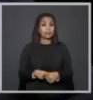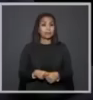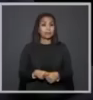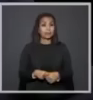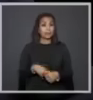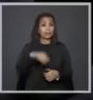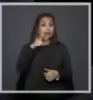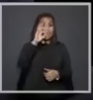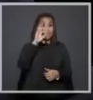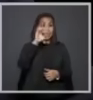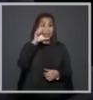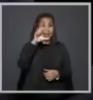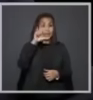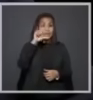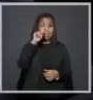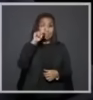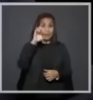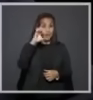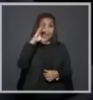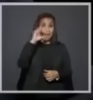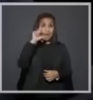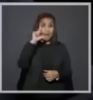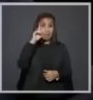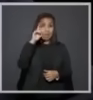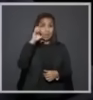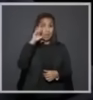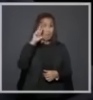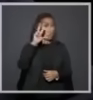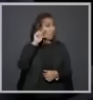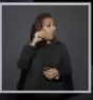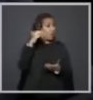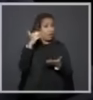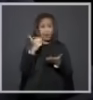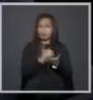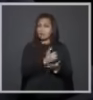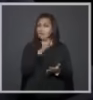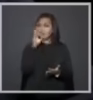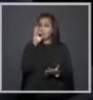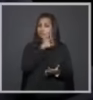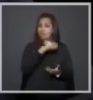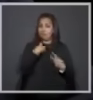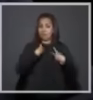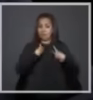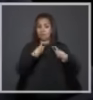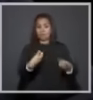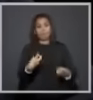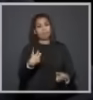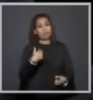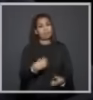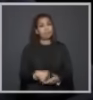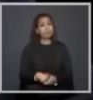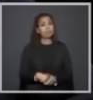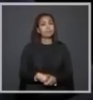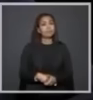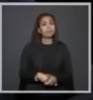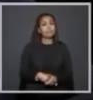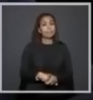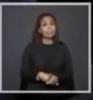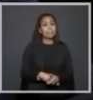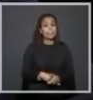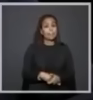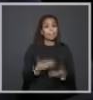ganó, o sea, sin duda. Entonces, tuvimos que hacer eso.